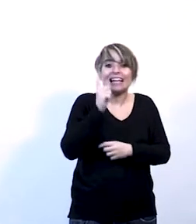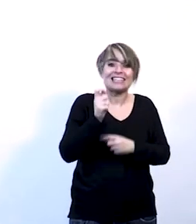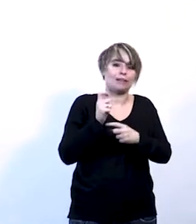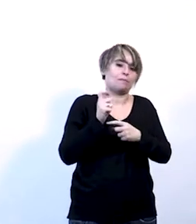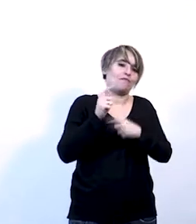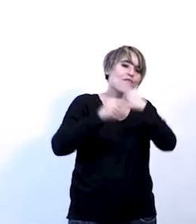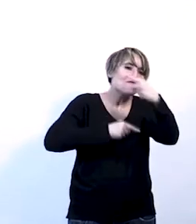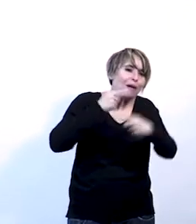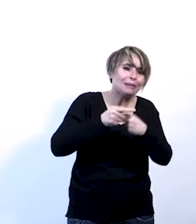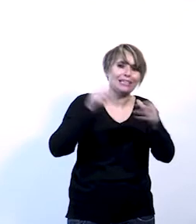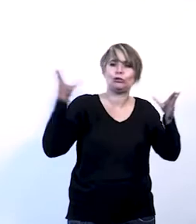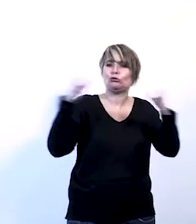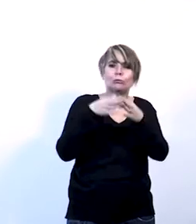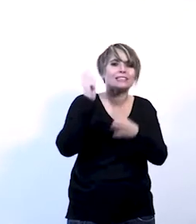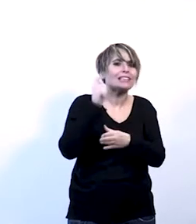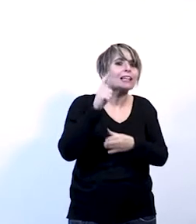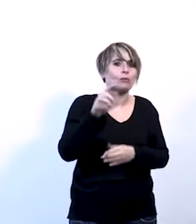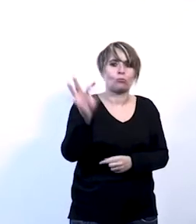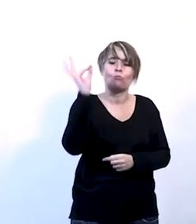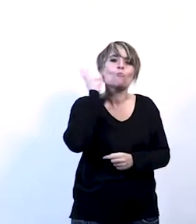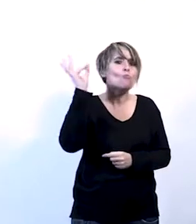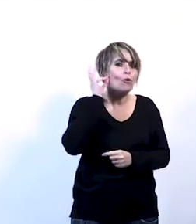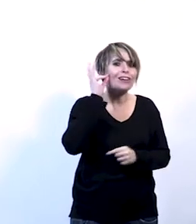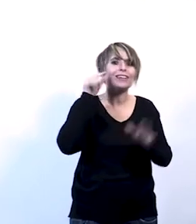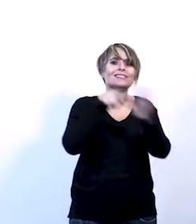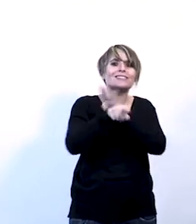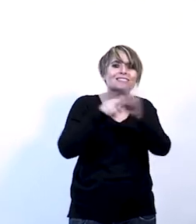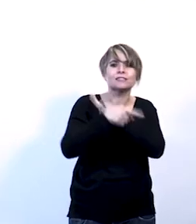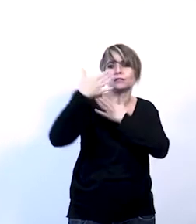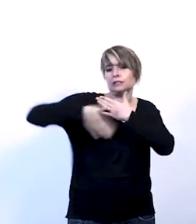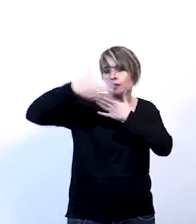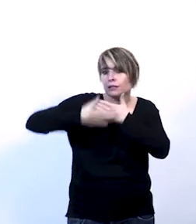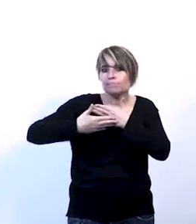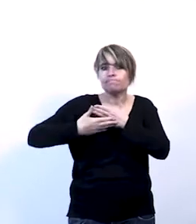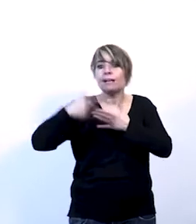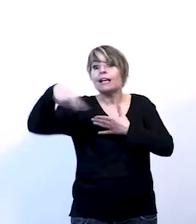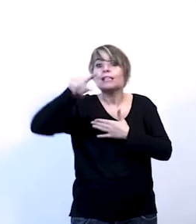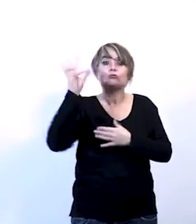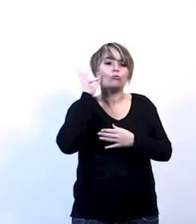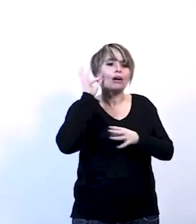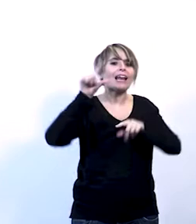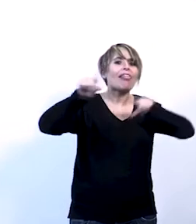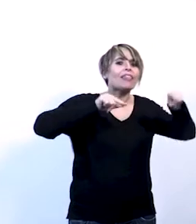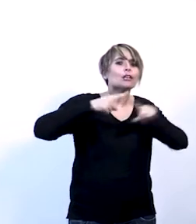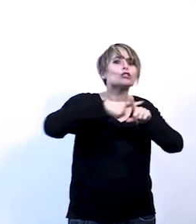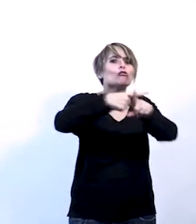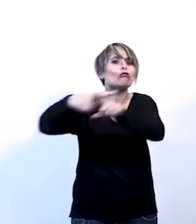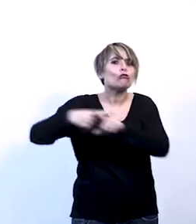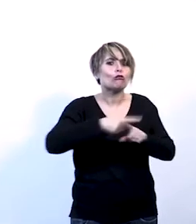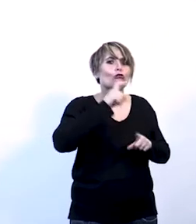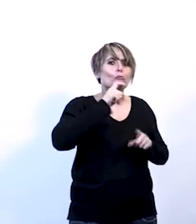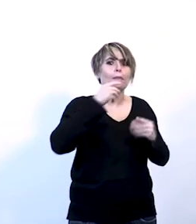familias, en la mayoría de las comunidades, las mujeres son las gestionadoras de esa escasez, las que tienen que decidir el reparto para que